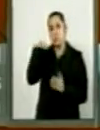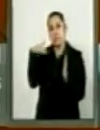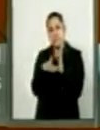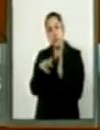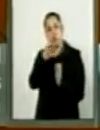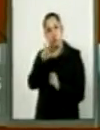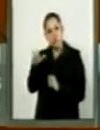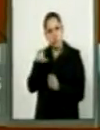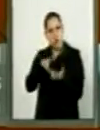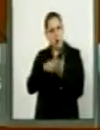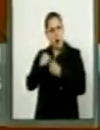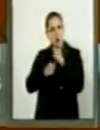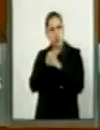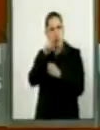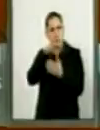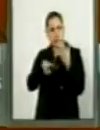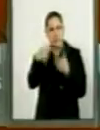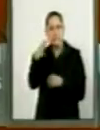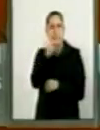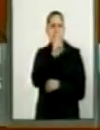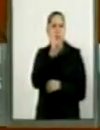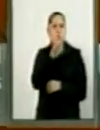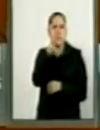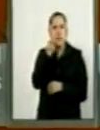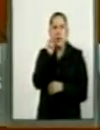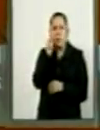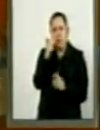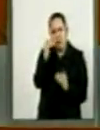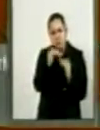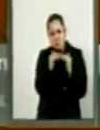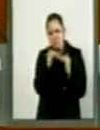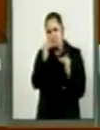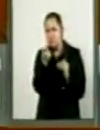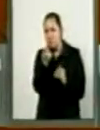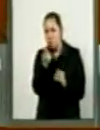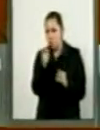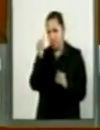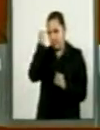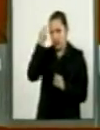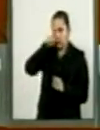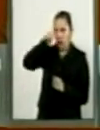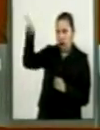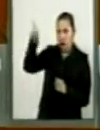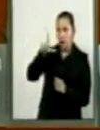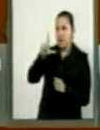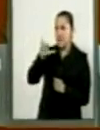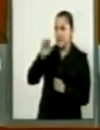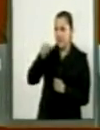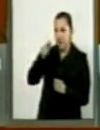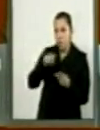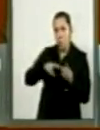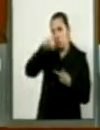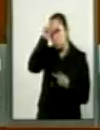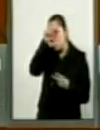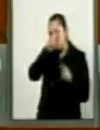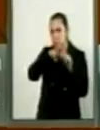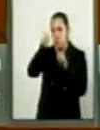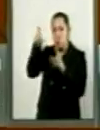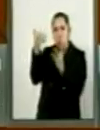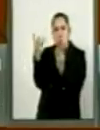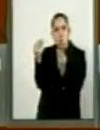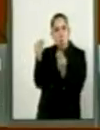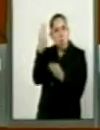esta cifra pareciera muy pequeña comparado con Líbano, con Jordania o con Turquía, como ejemplos, sí significa